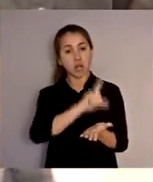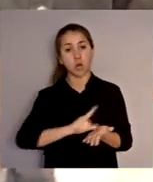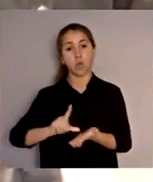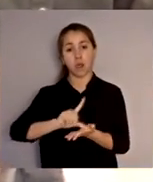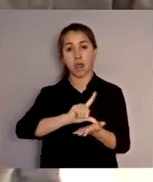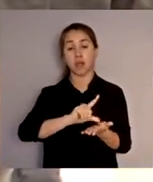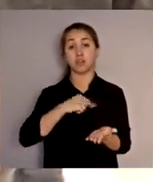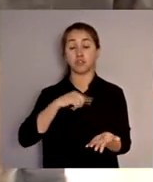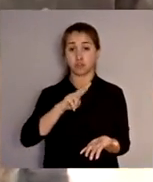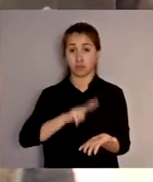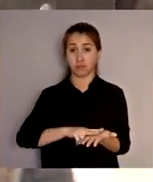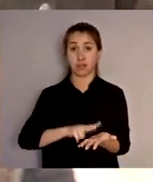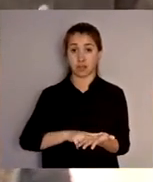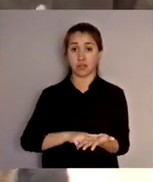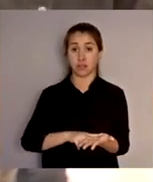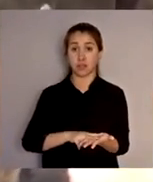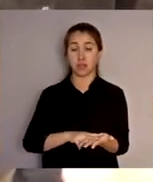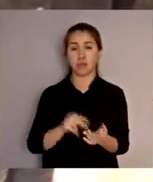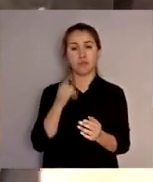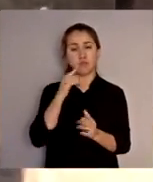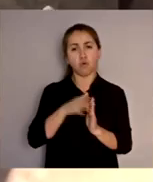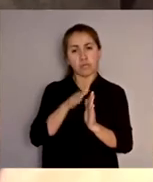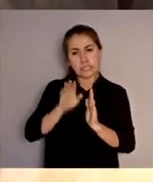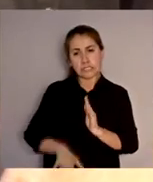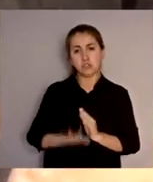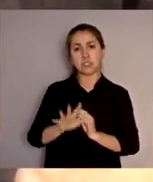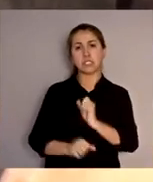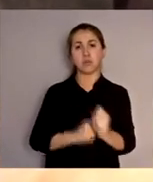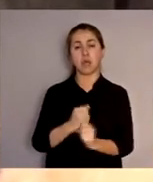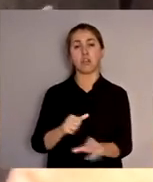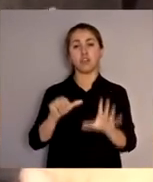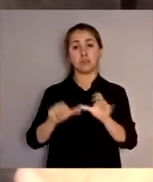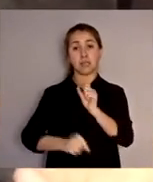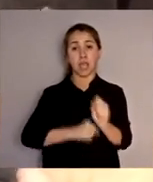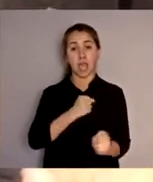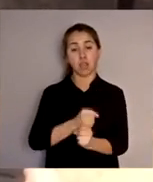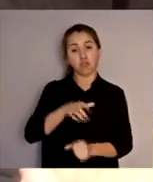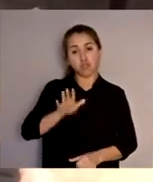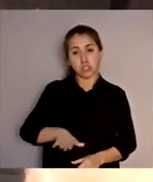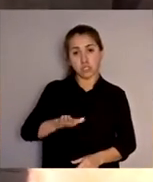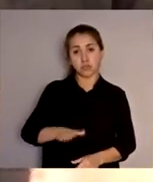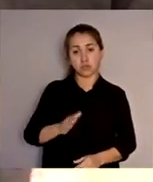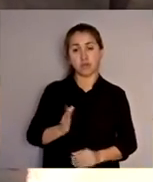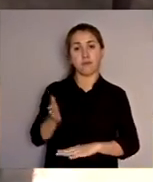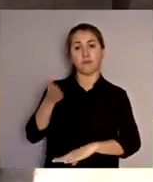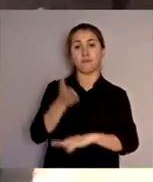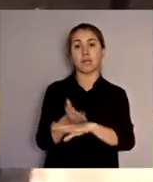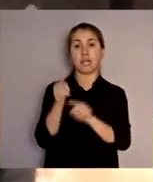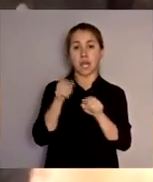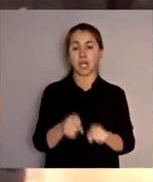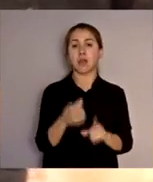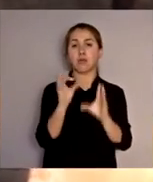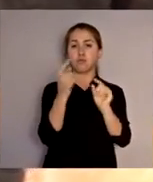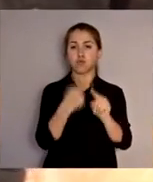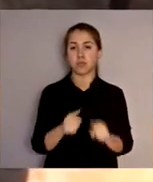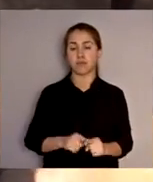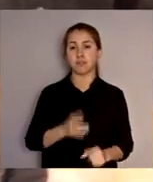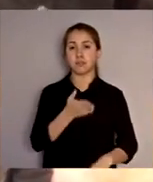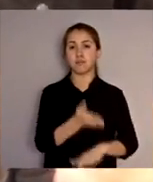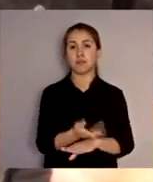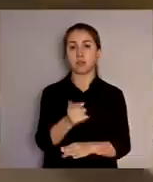yo, de muy chico, los 5 años, 6 años, me tocó venir unas veces a